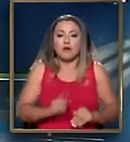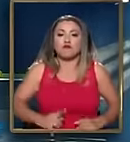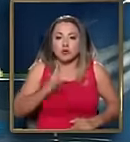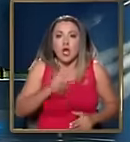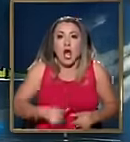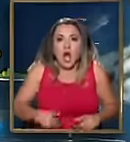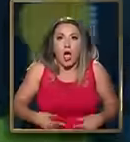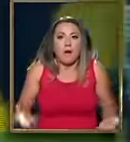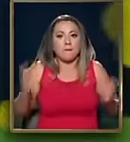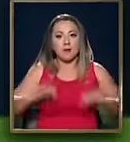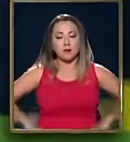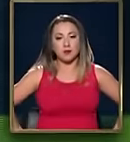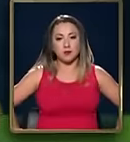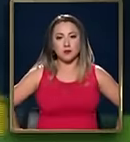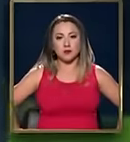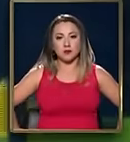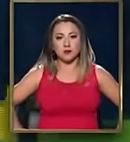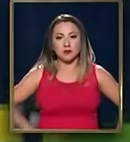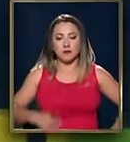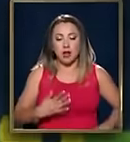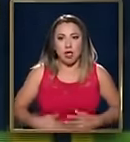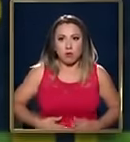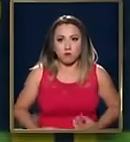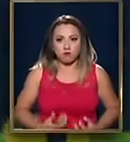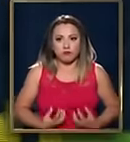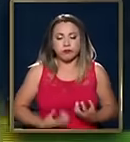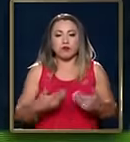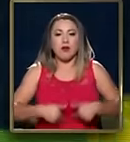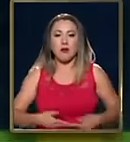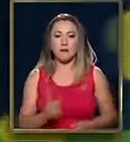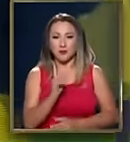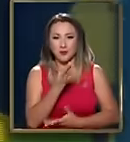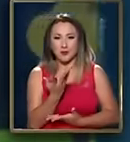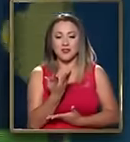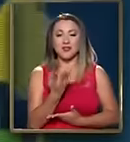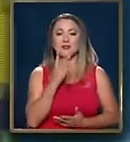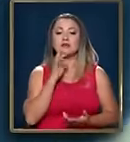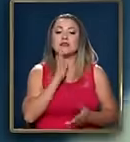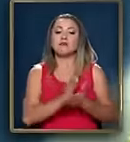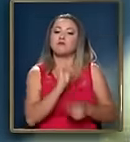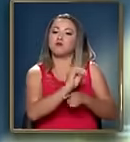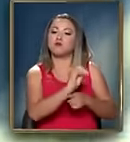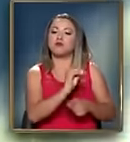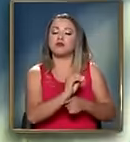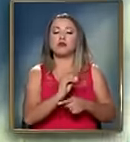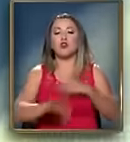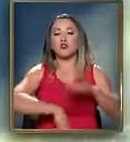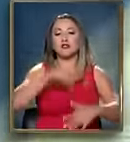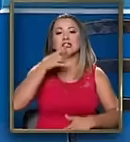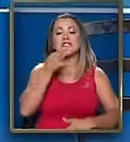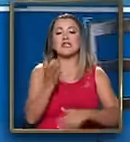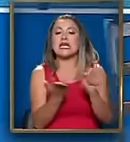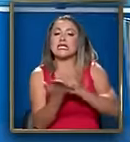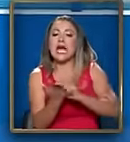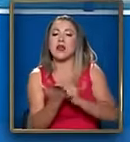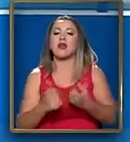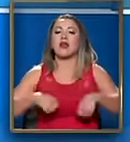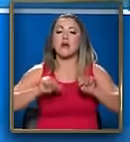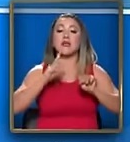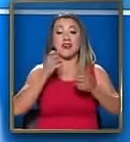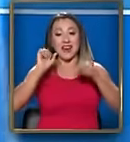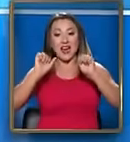cáchate, a ese nivel, güey. Para darnos de comer, tenía un concurso que se llamaba Gana y Raspe, que ganaba raspaba la